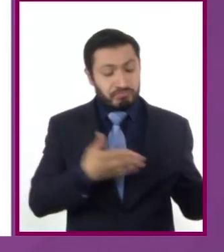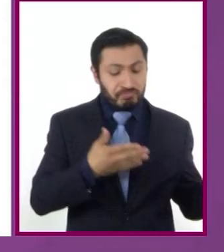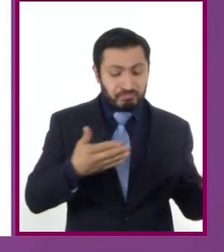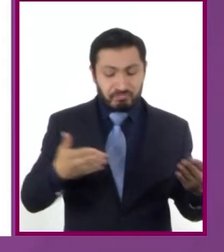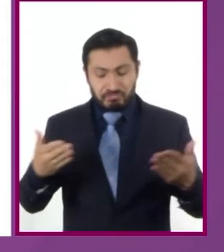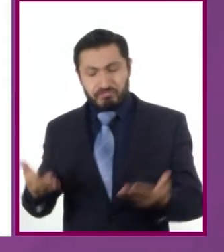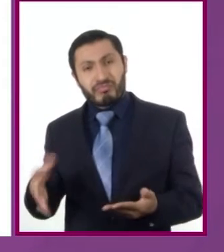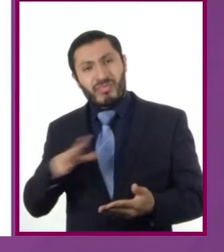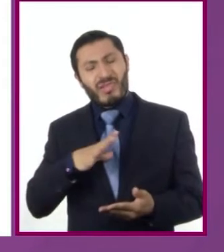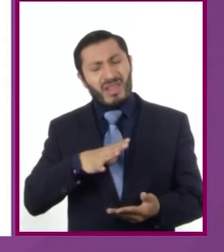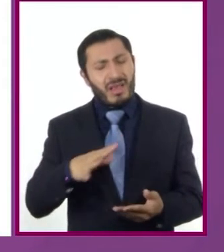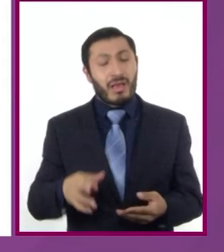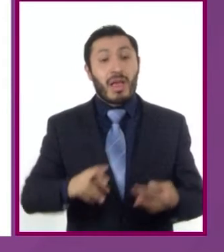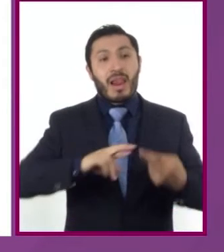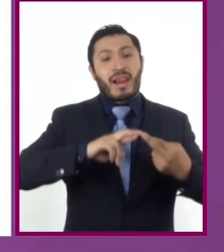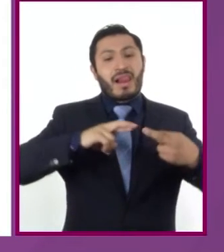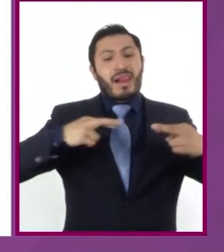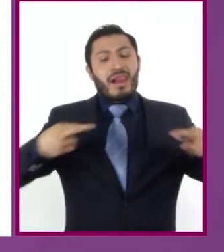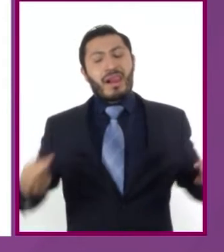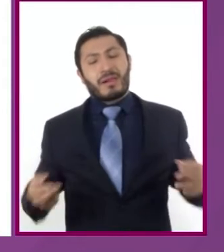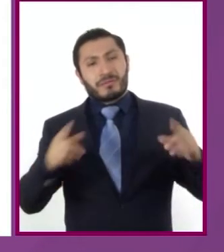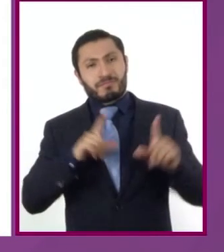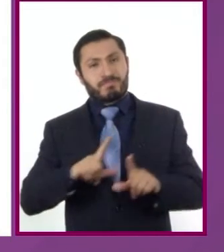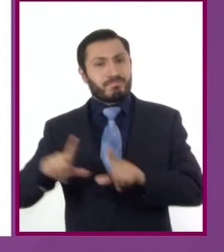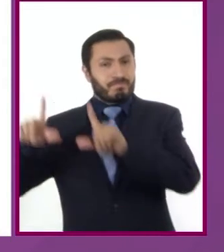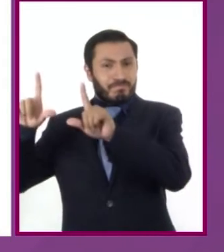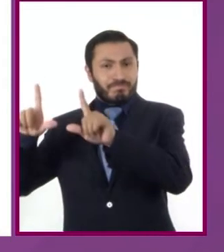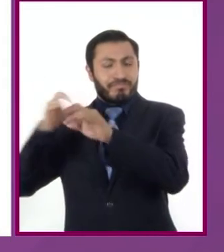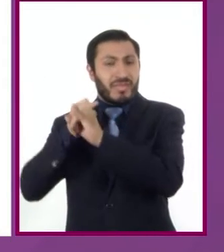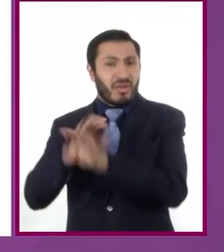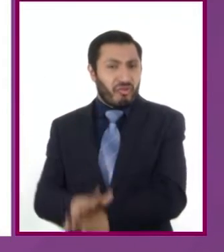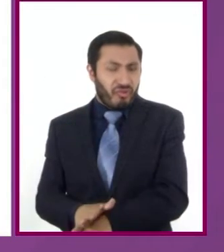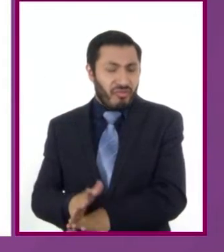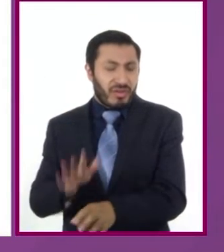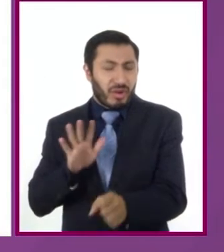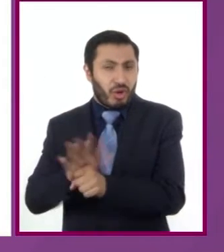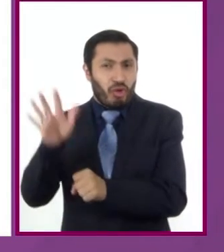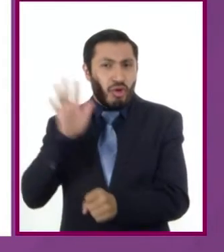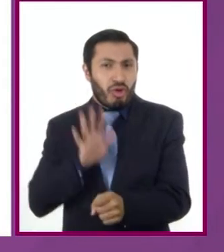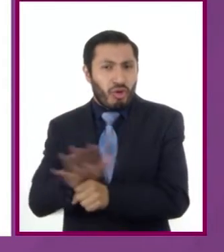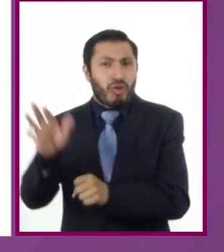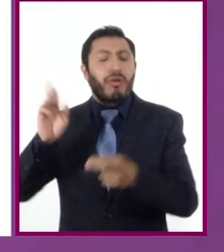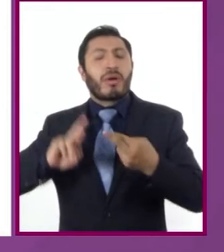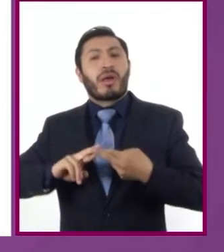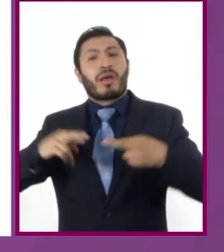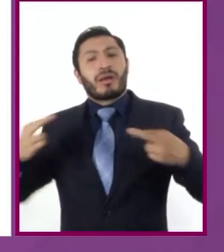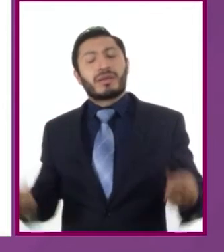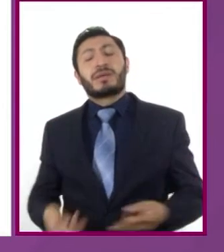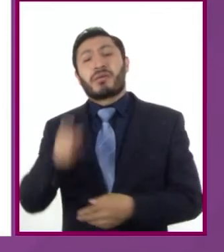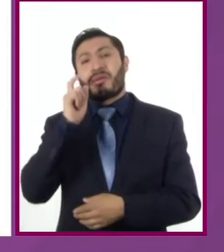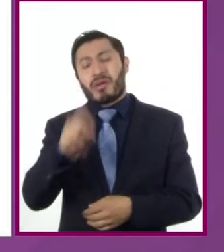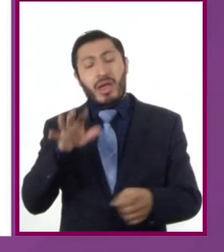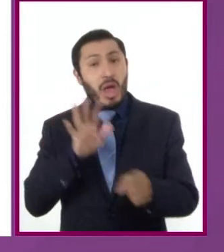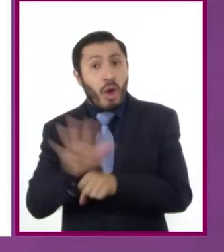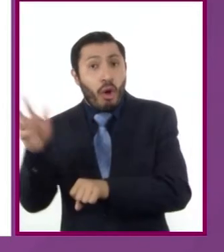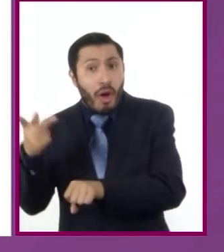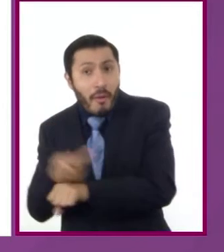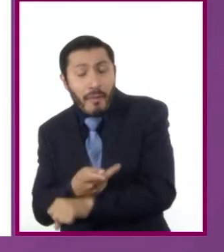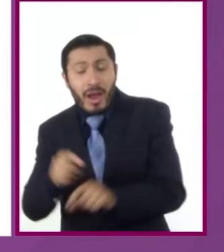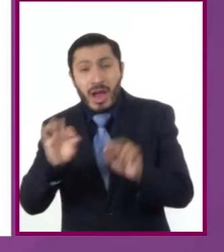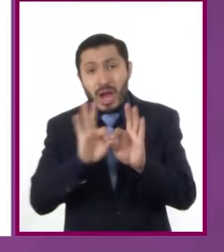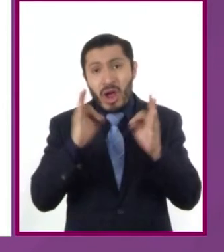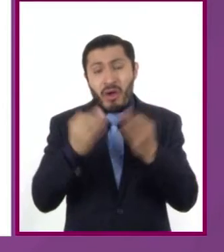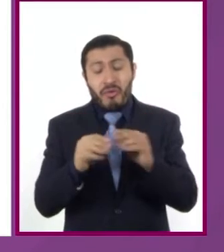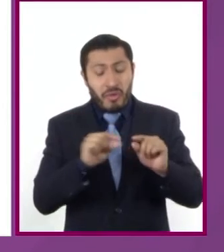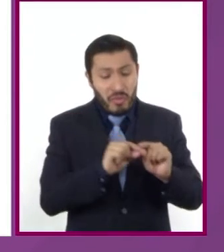observamos al relacionar los datos de la tabla? Es decir, ¿qué sucede con la medida de la base